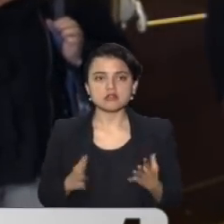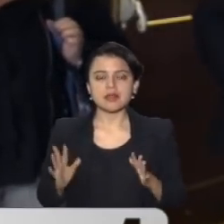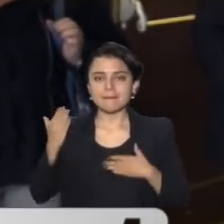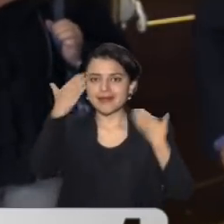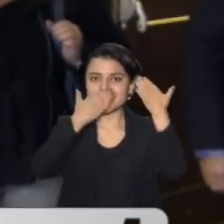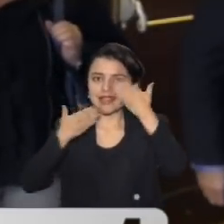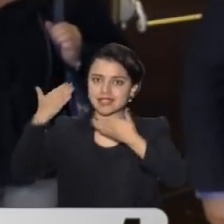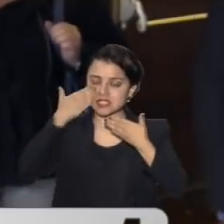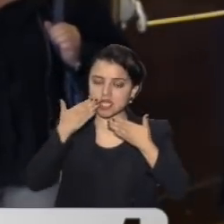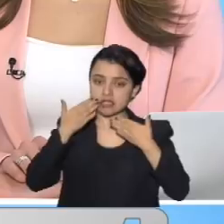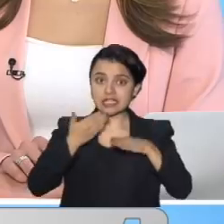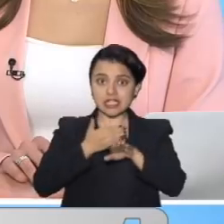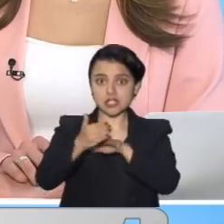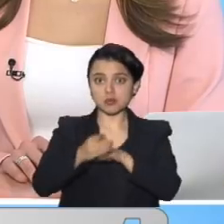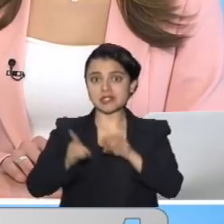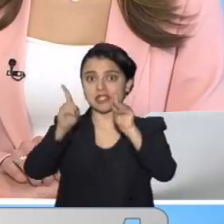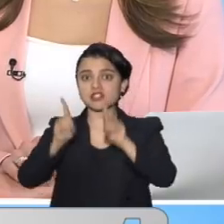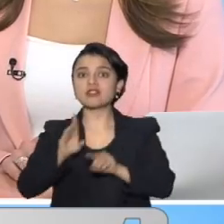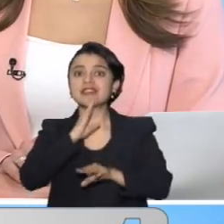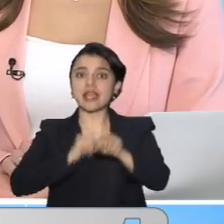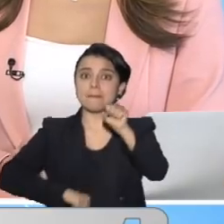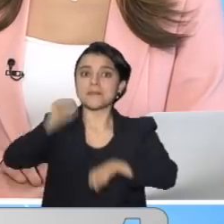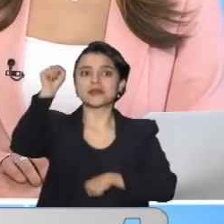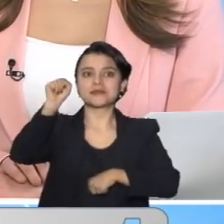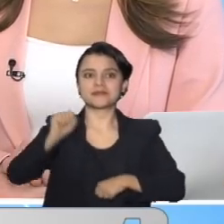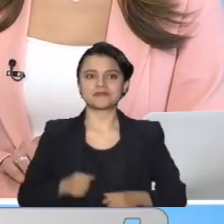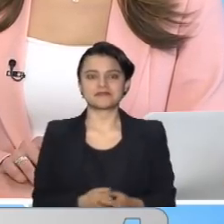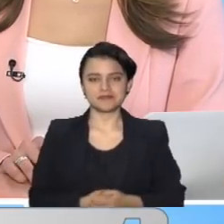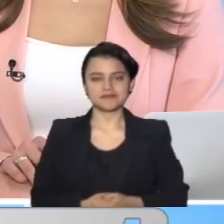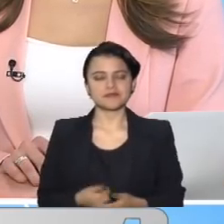a todos los alrededores. Información que originamos en directo